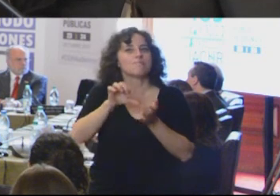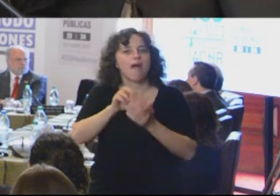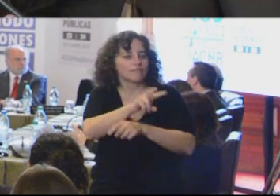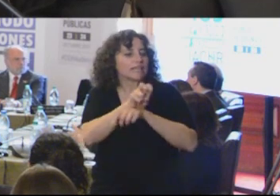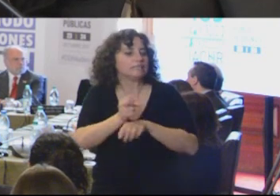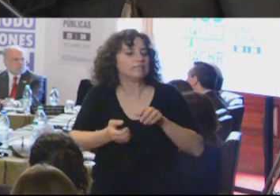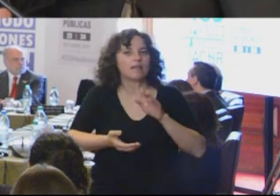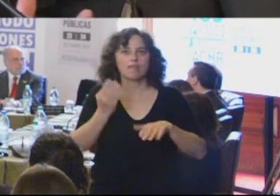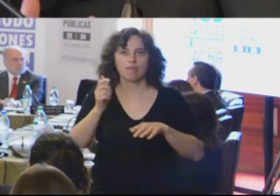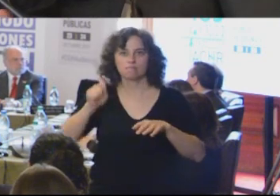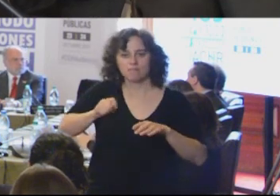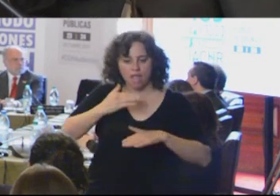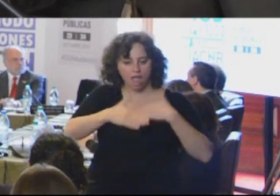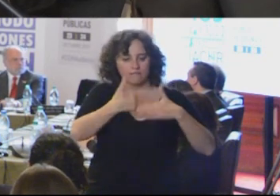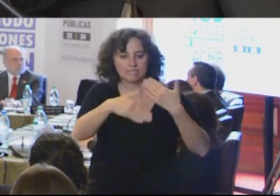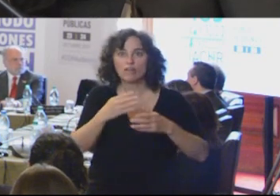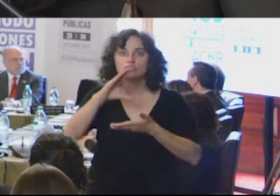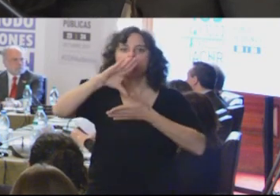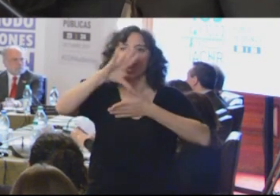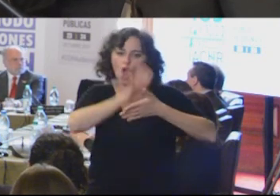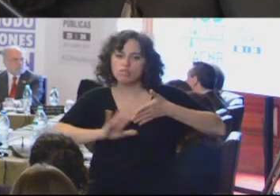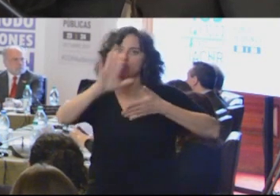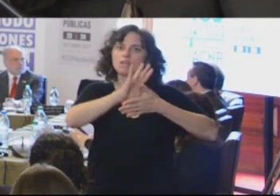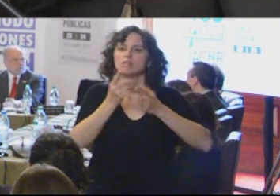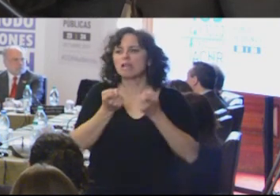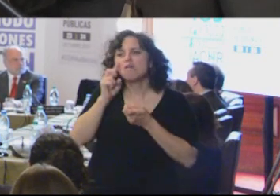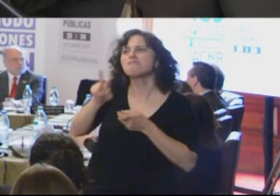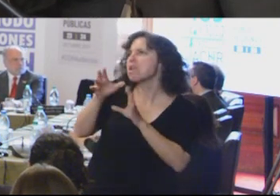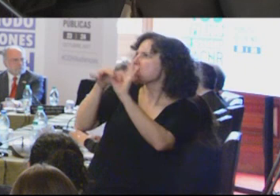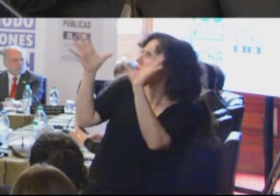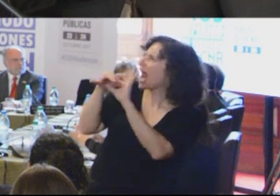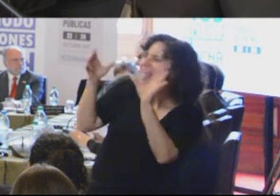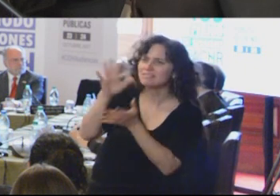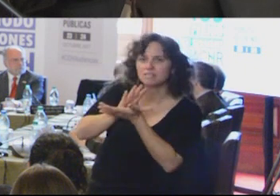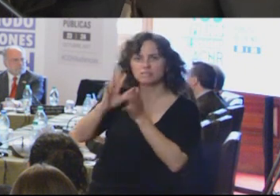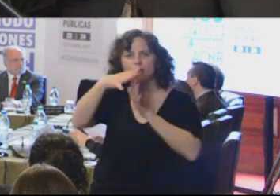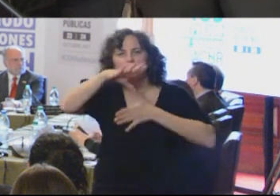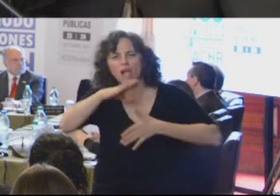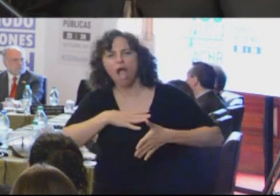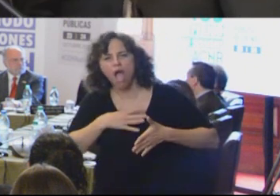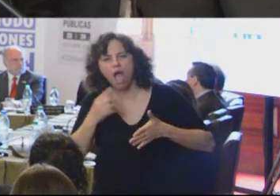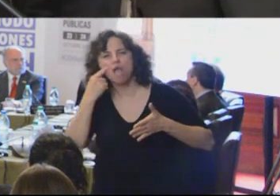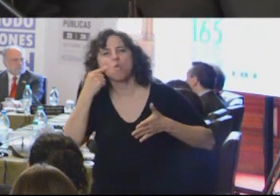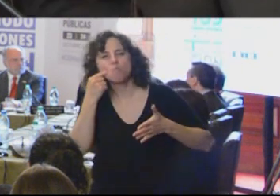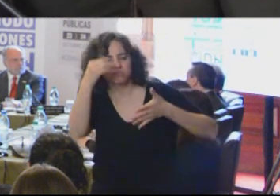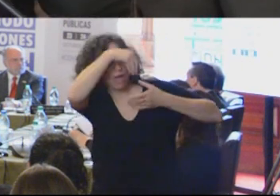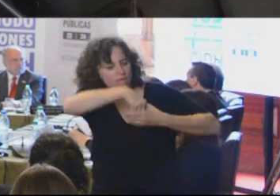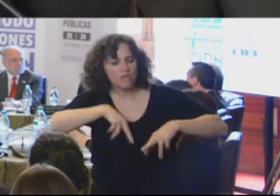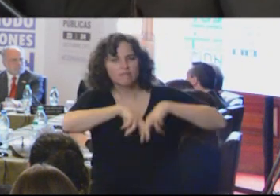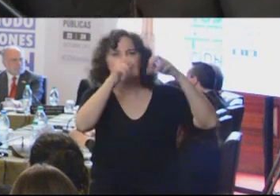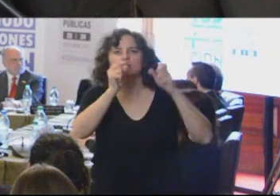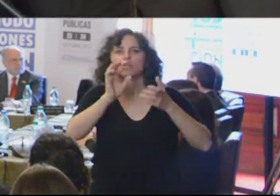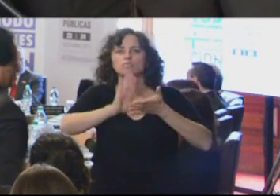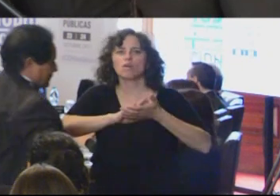más avanzados en el continente o quisiera ver en las otras democracias americanas si se dan esos índices dentro de la investigación de la